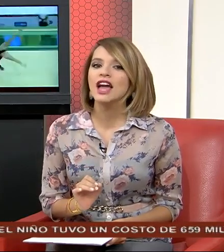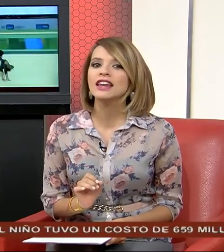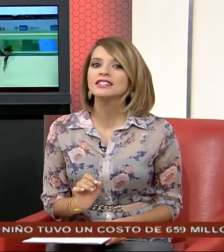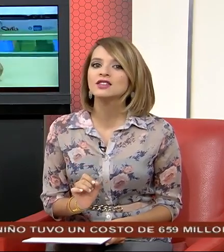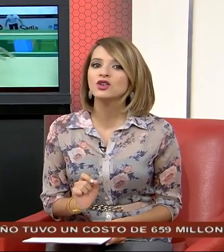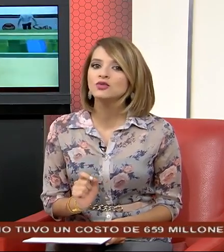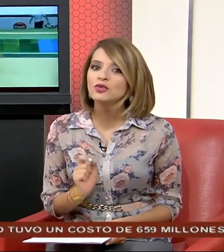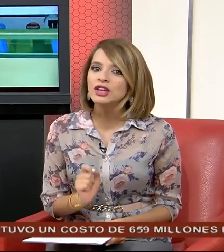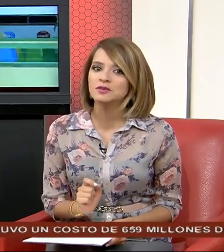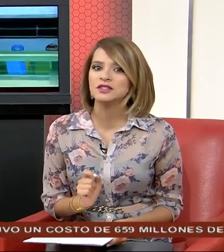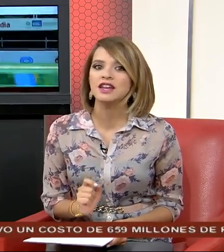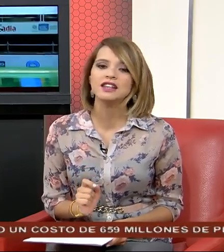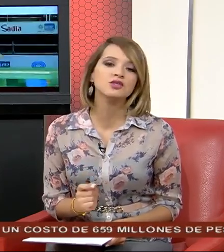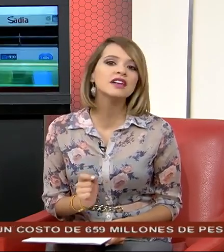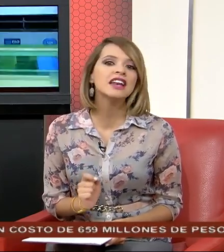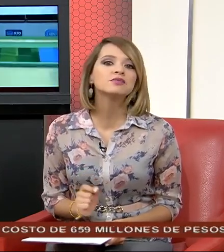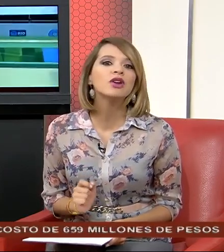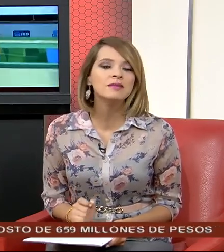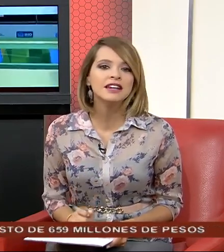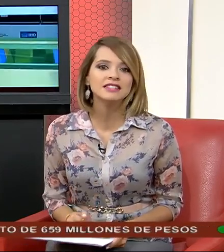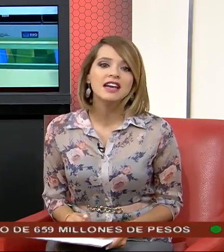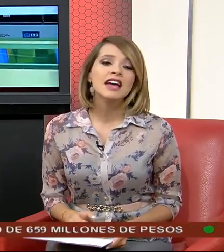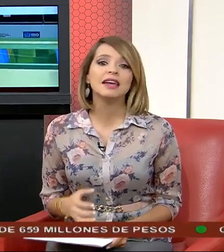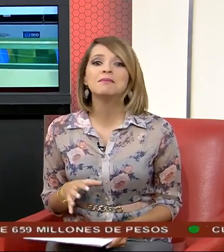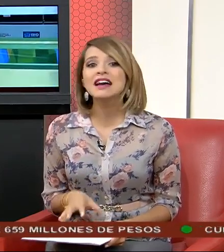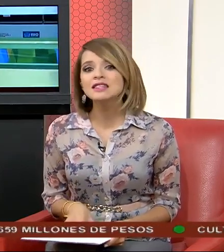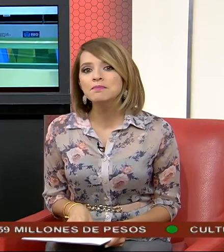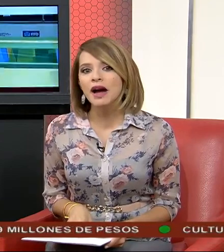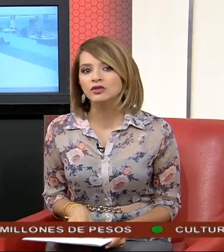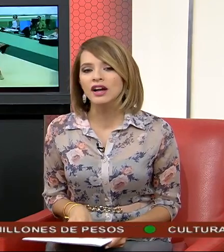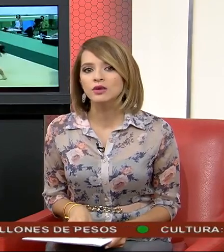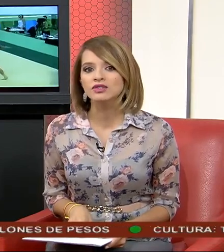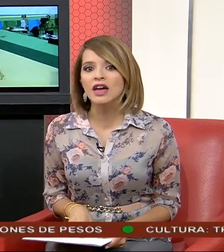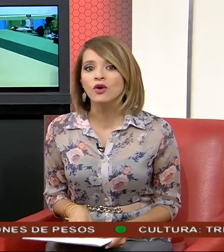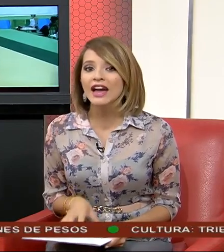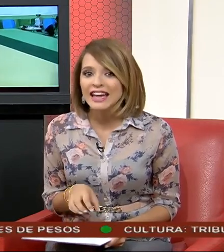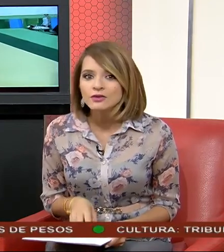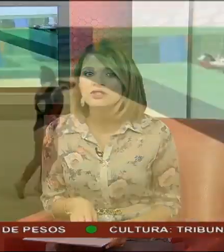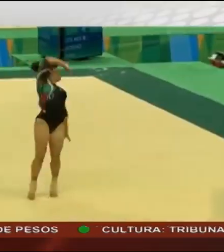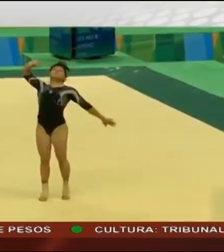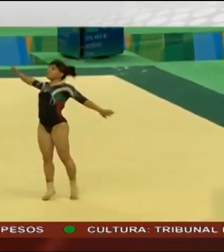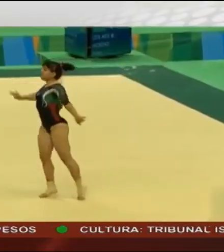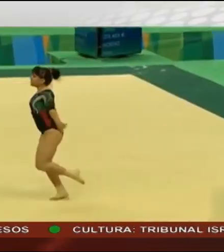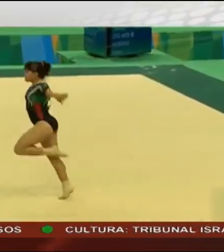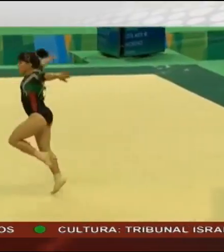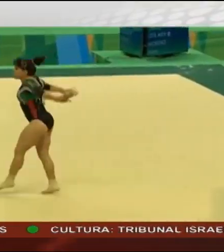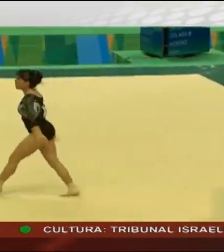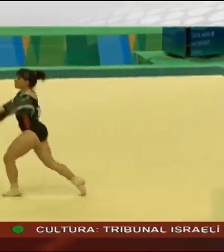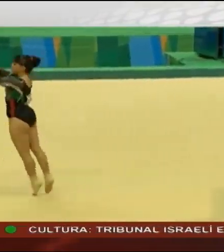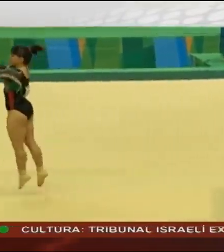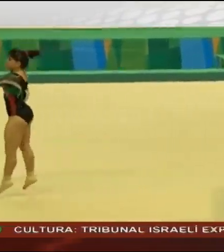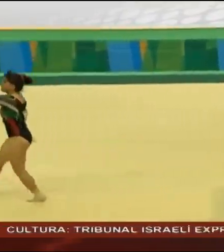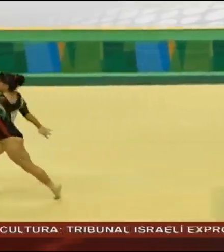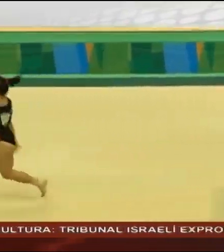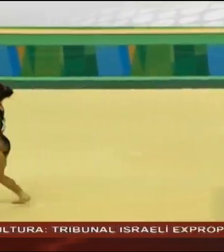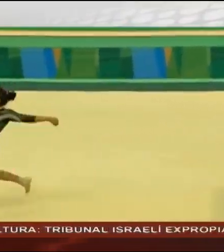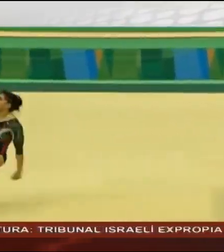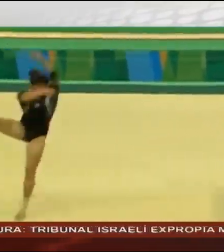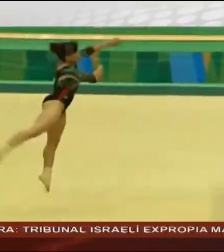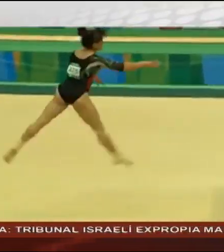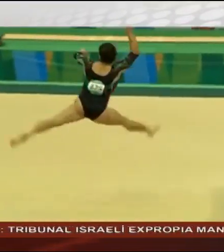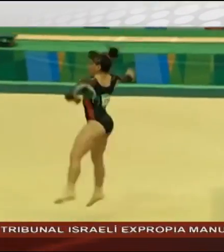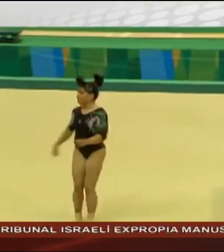redes sociales son muy especiales. Y una de las polémicas que más impacto ha causado en nuestro país es la que gira en torno a la